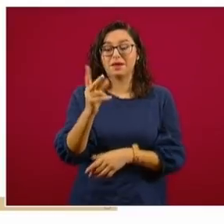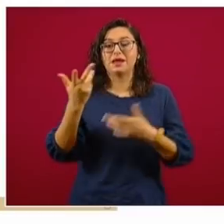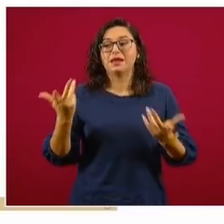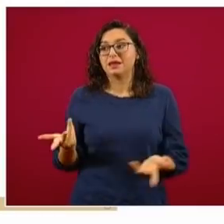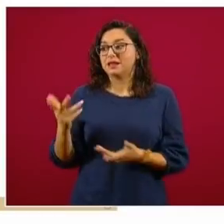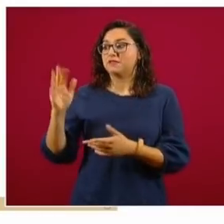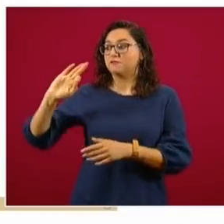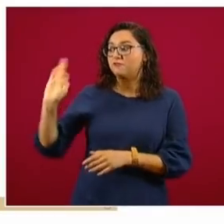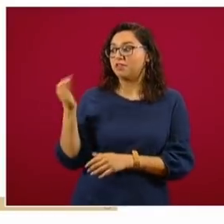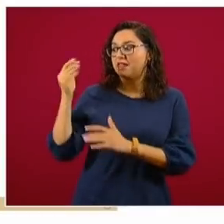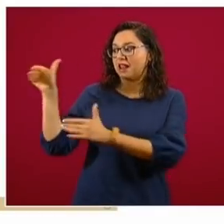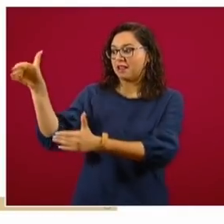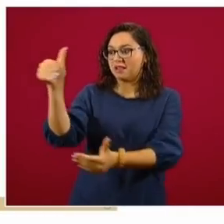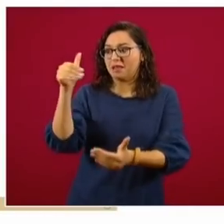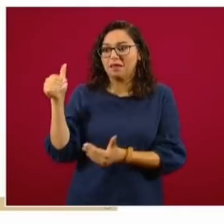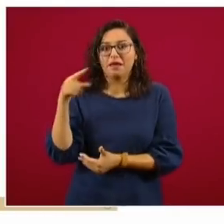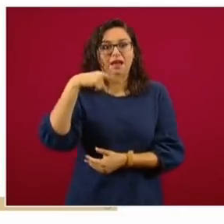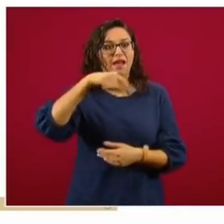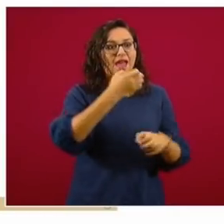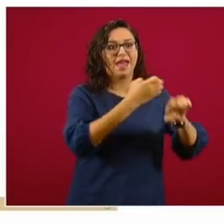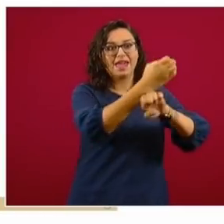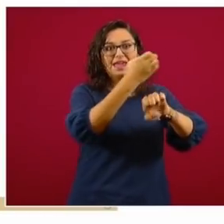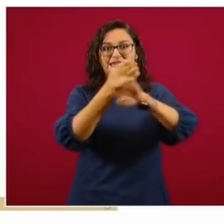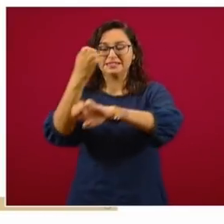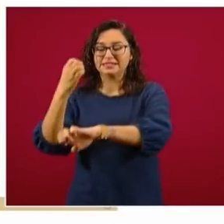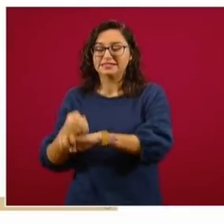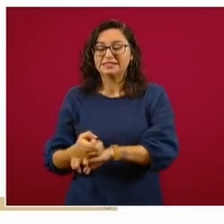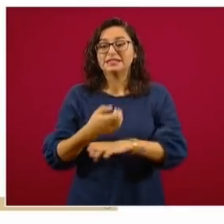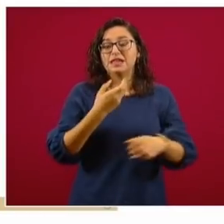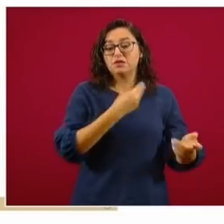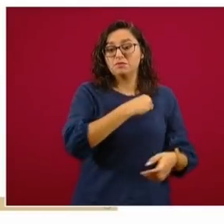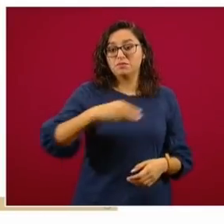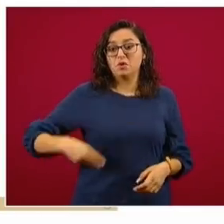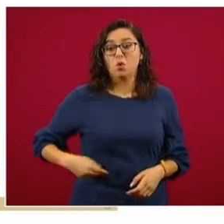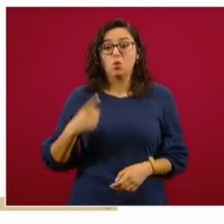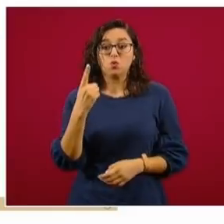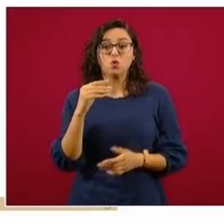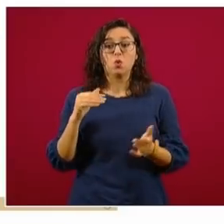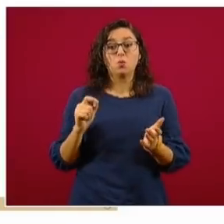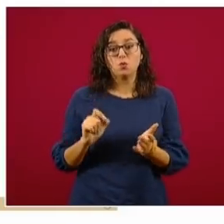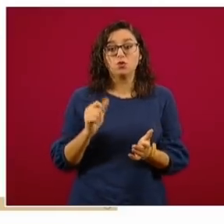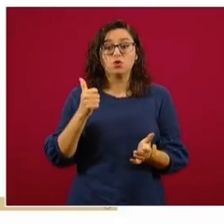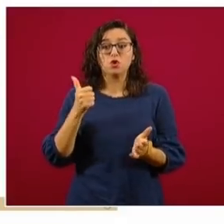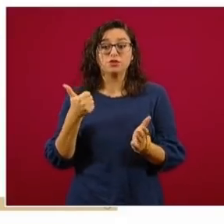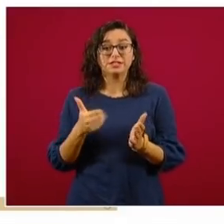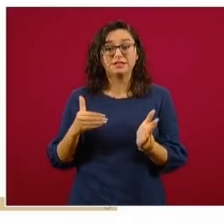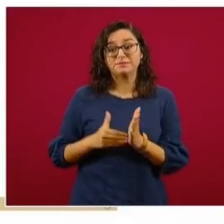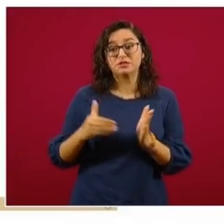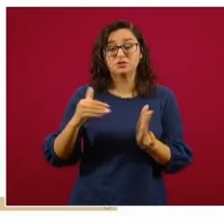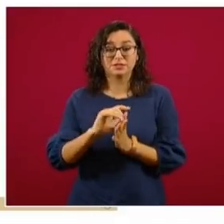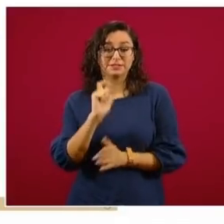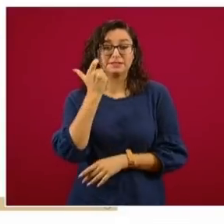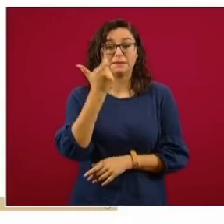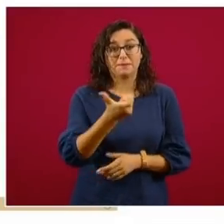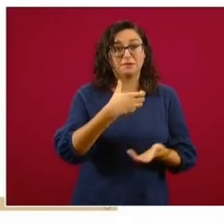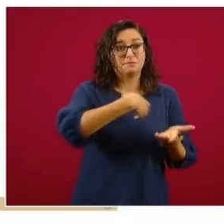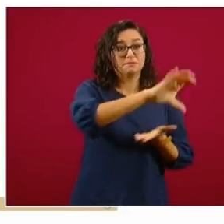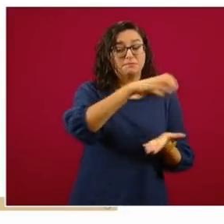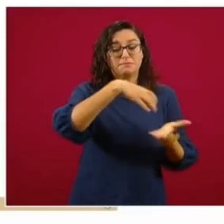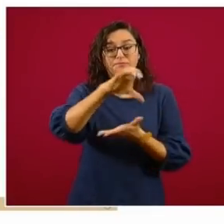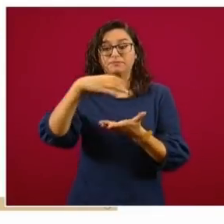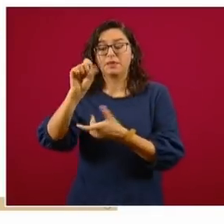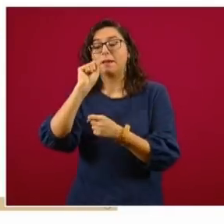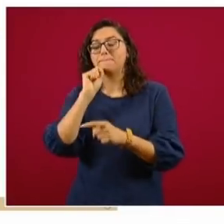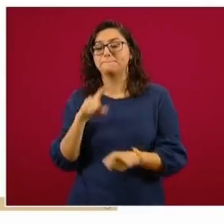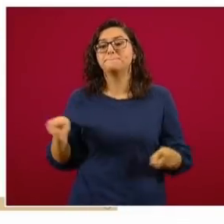y municipios y las participaciones son alrededor de 1.6 billones de pesos. y luego aportaciones a seguridad social y el